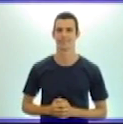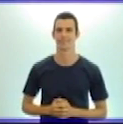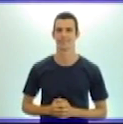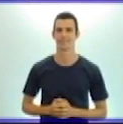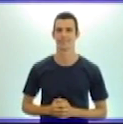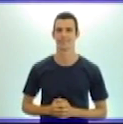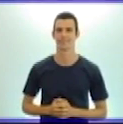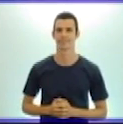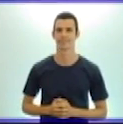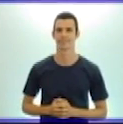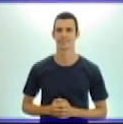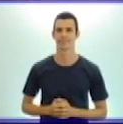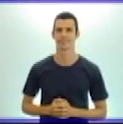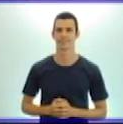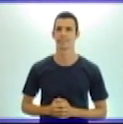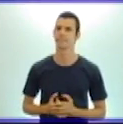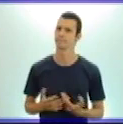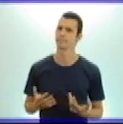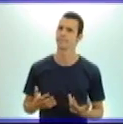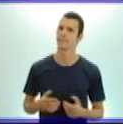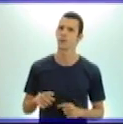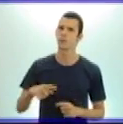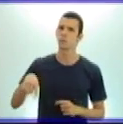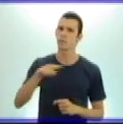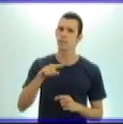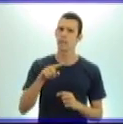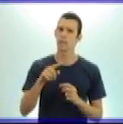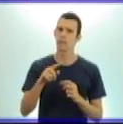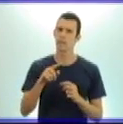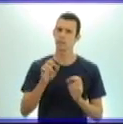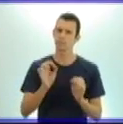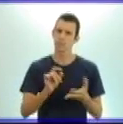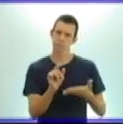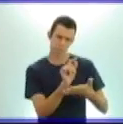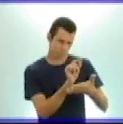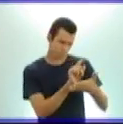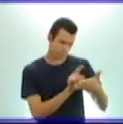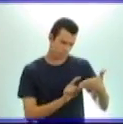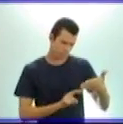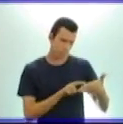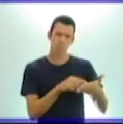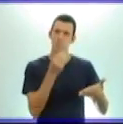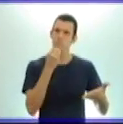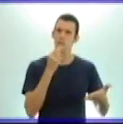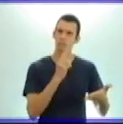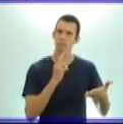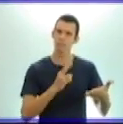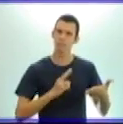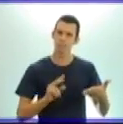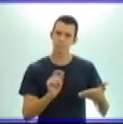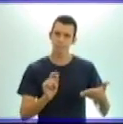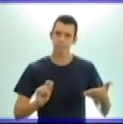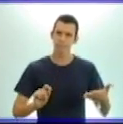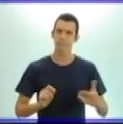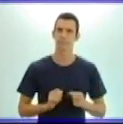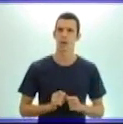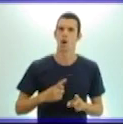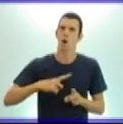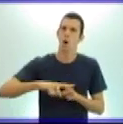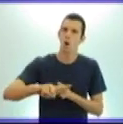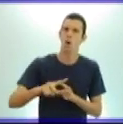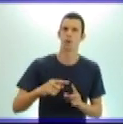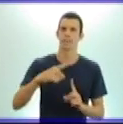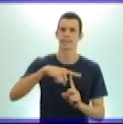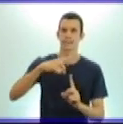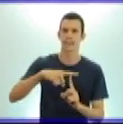Bueno, no solo van a responder estas actividades, sino también una actividad que les propongo